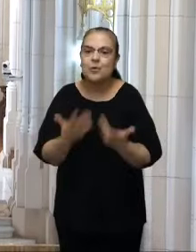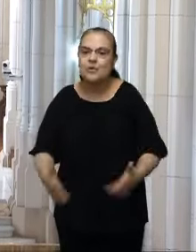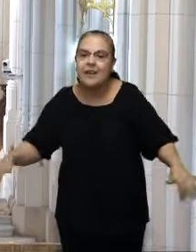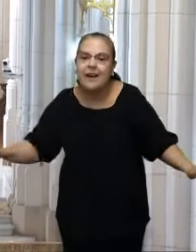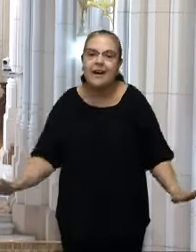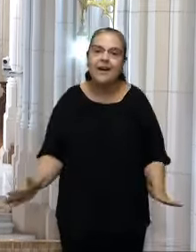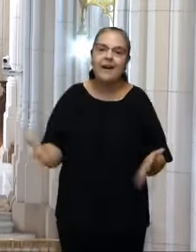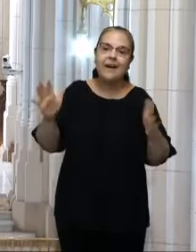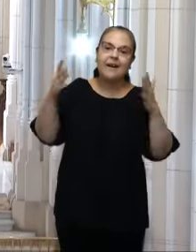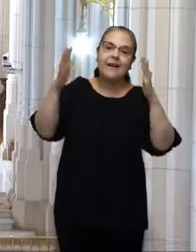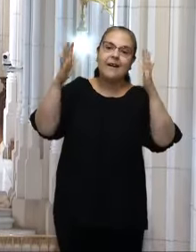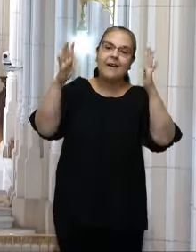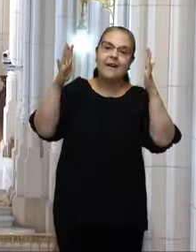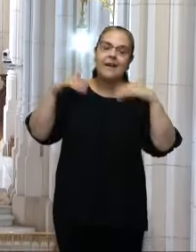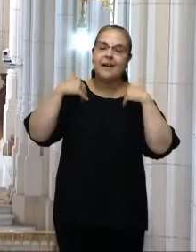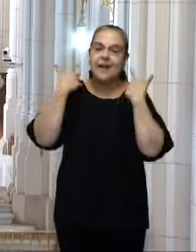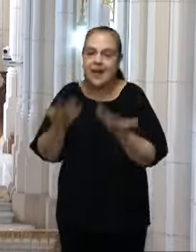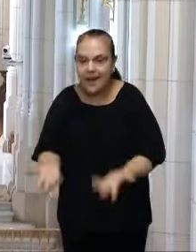aleluya,